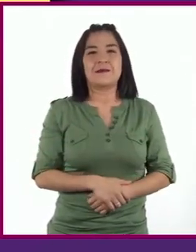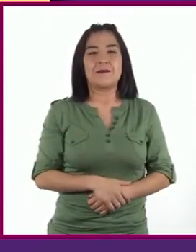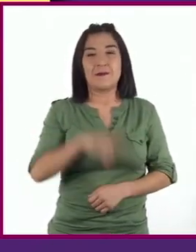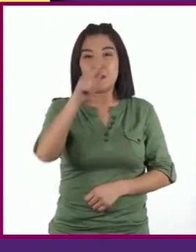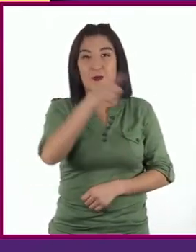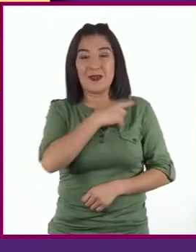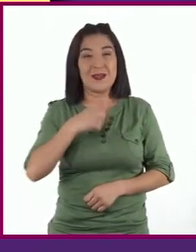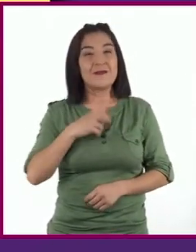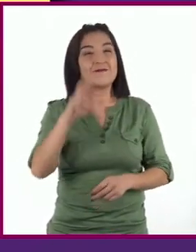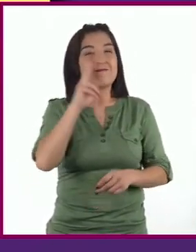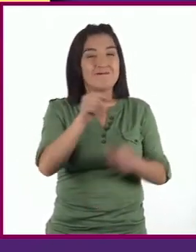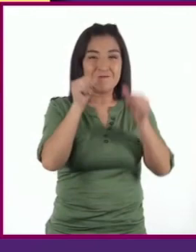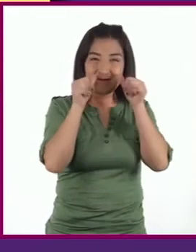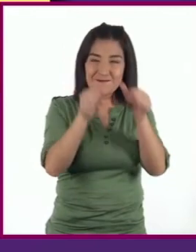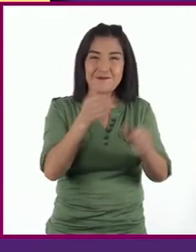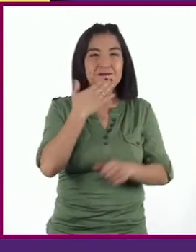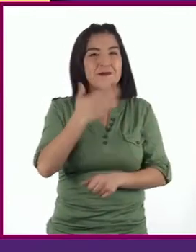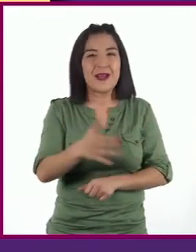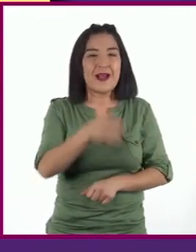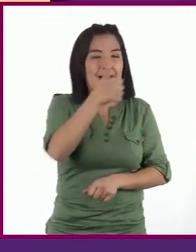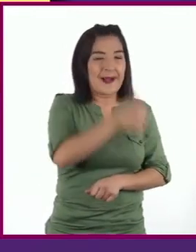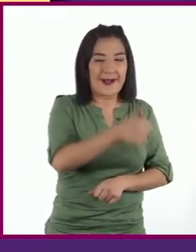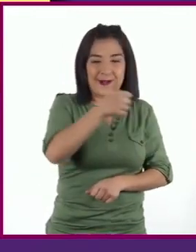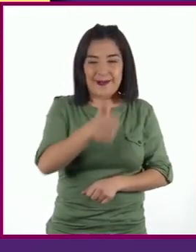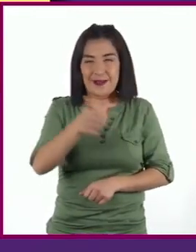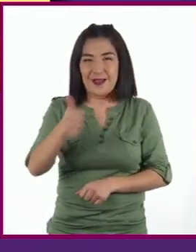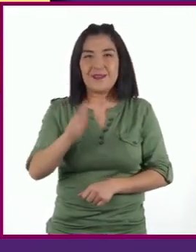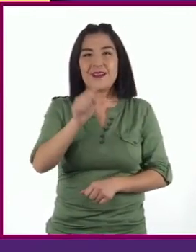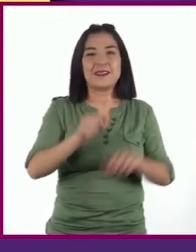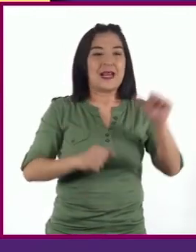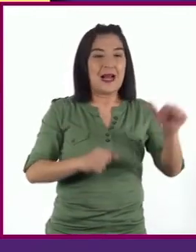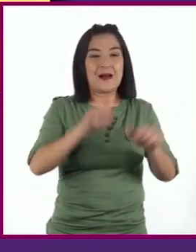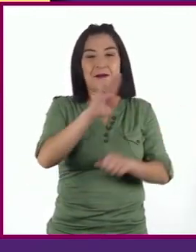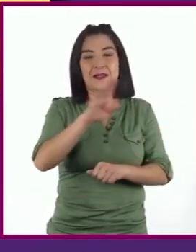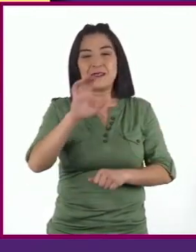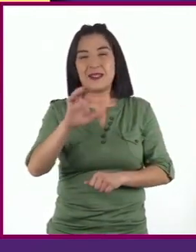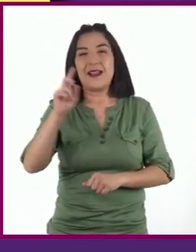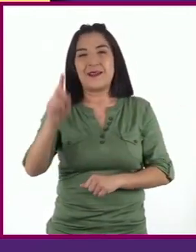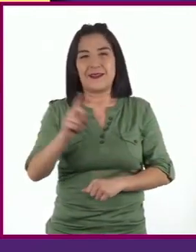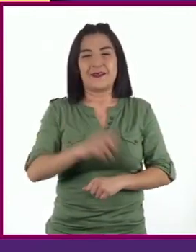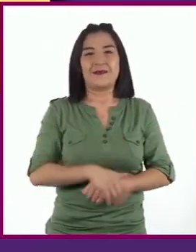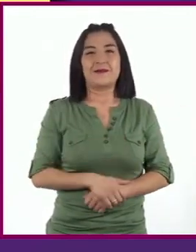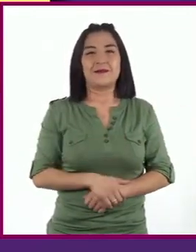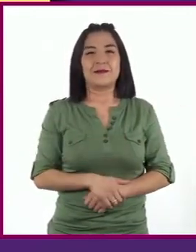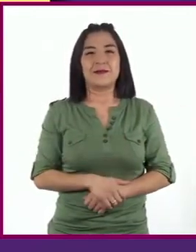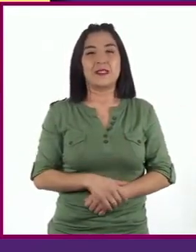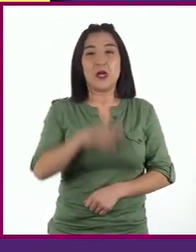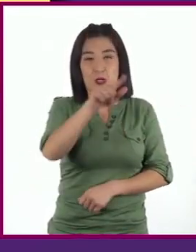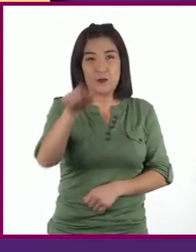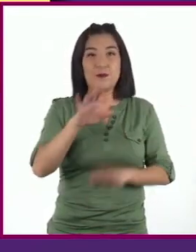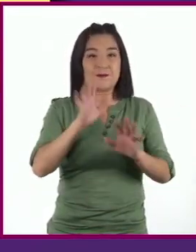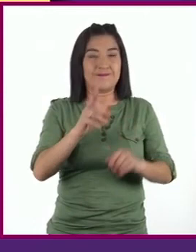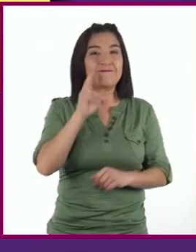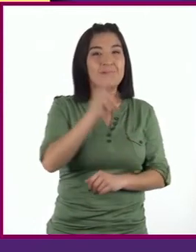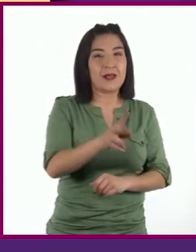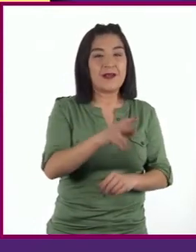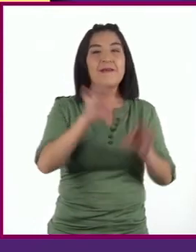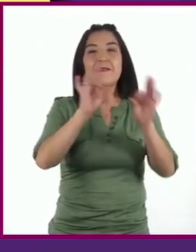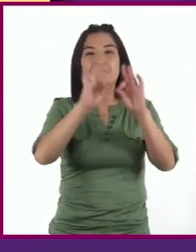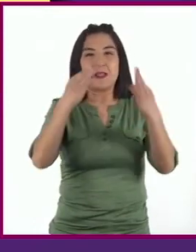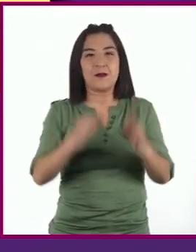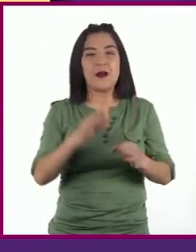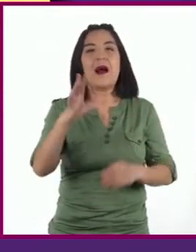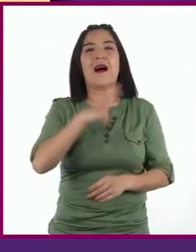Observen detenidamente cada uno de estos incisos. Como pueden darse cuenta, la figura